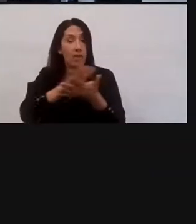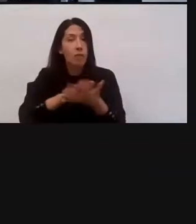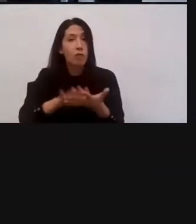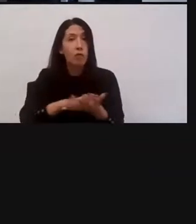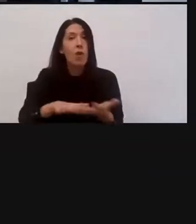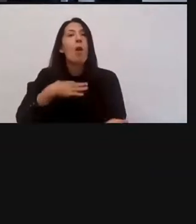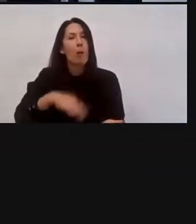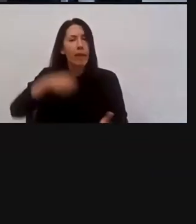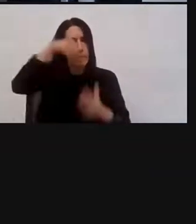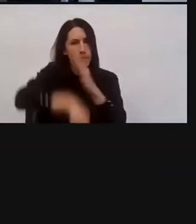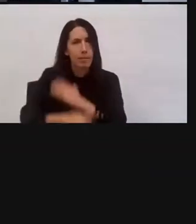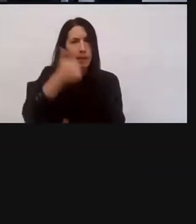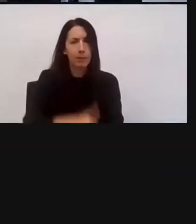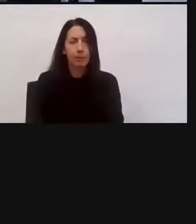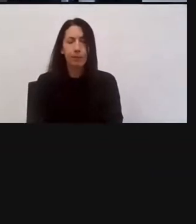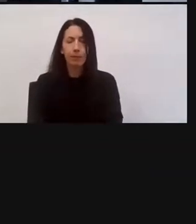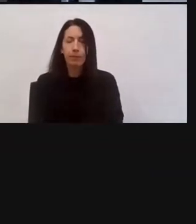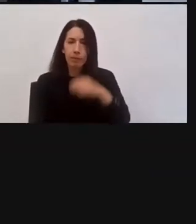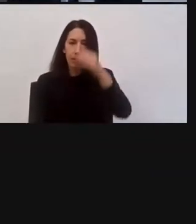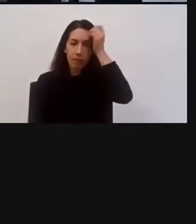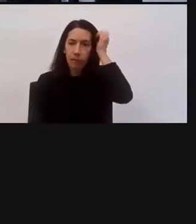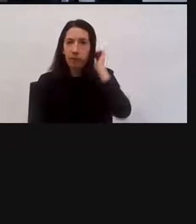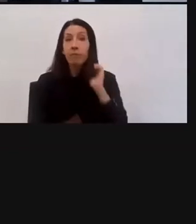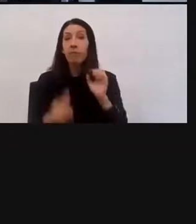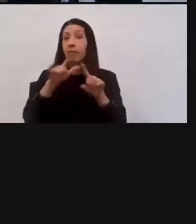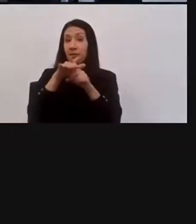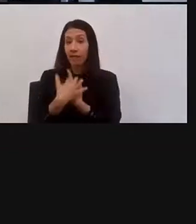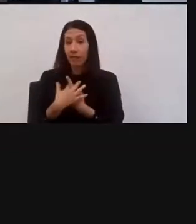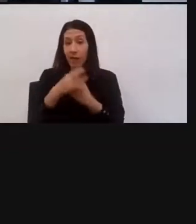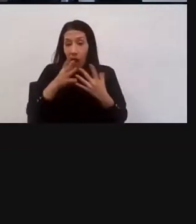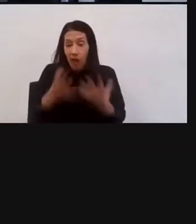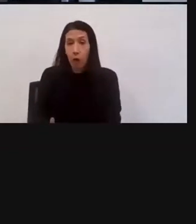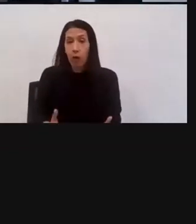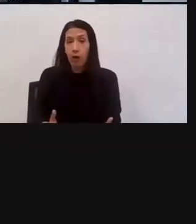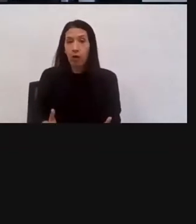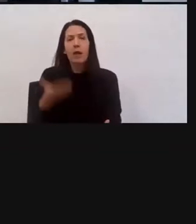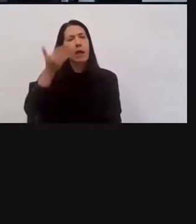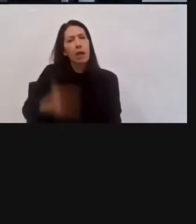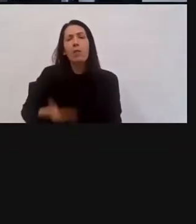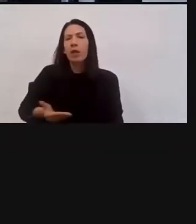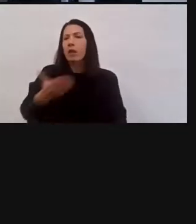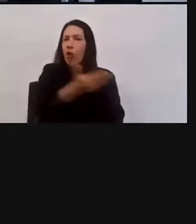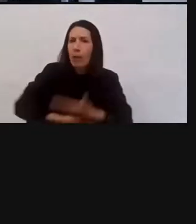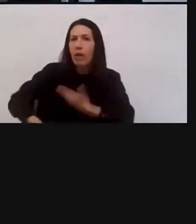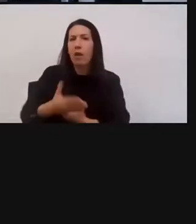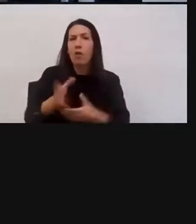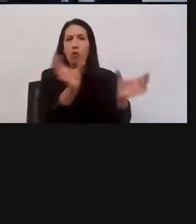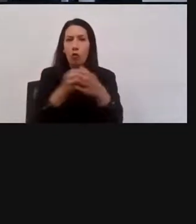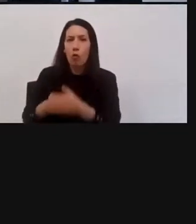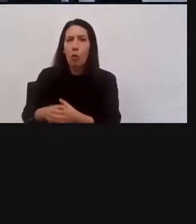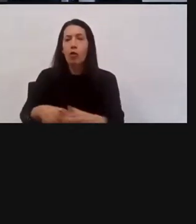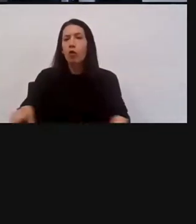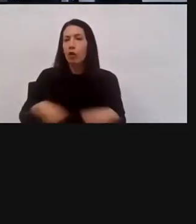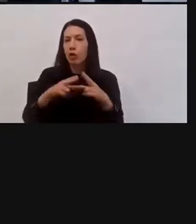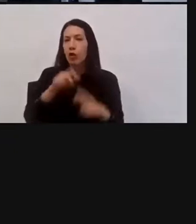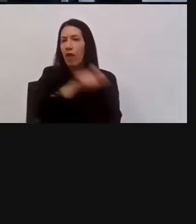podrá tratar. En todo este contexto cobra especial importancia la cooperación de los grupos de la sociedad civil y organizaciones